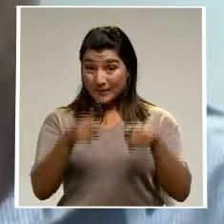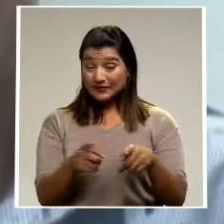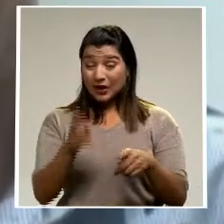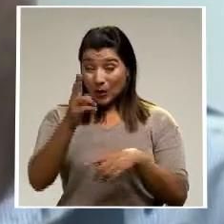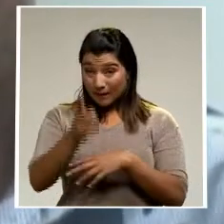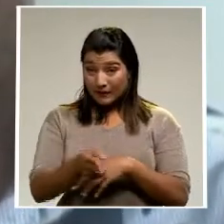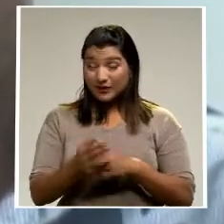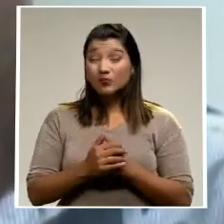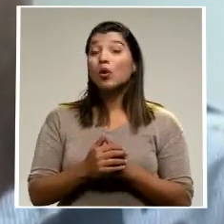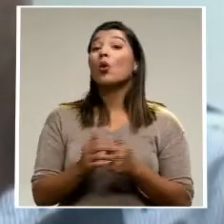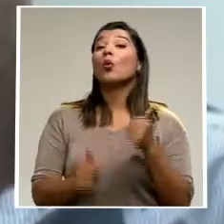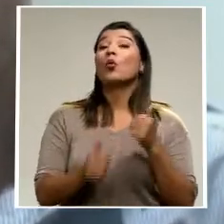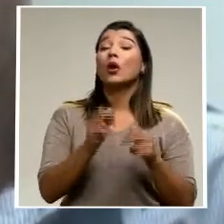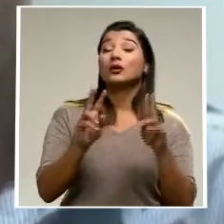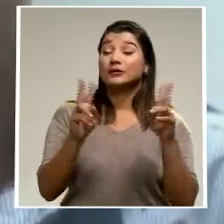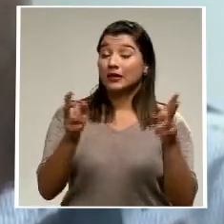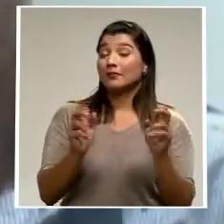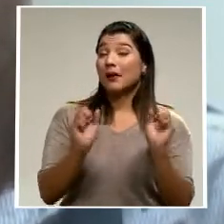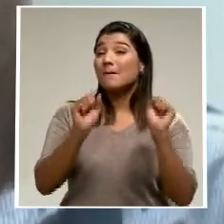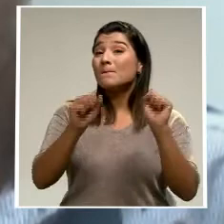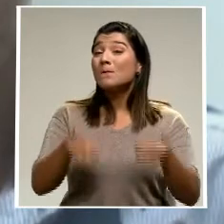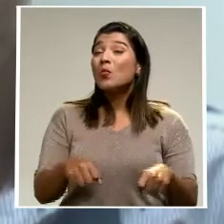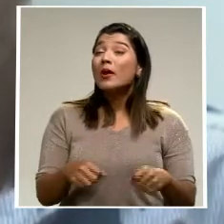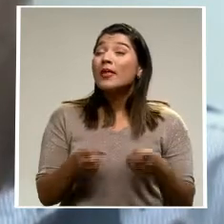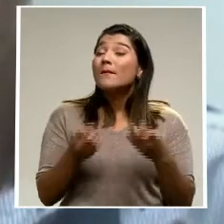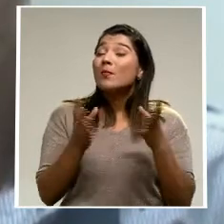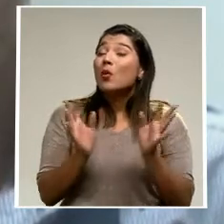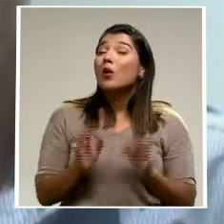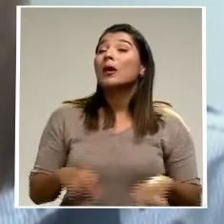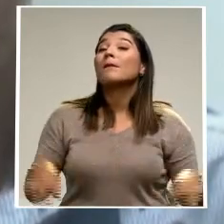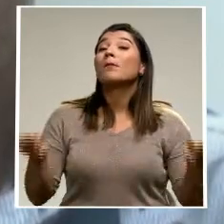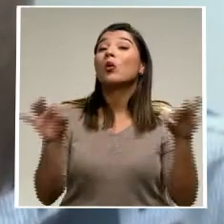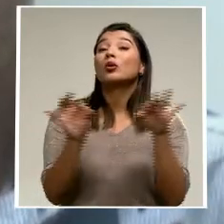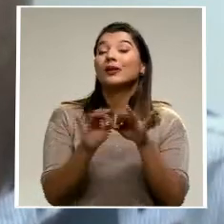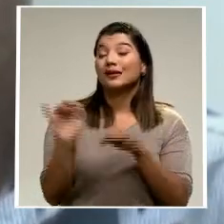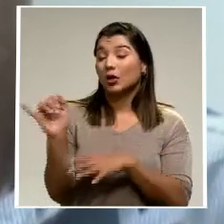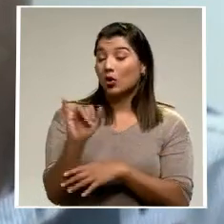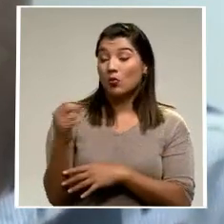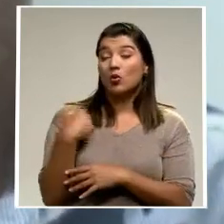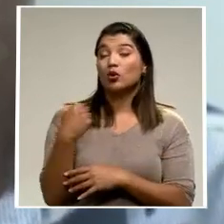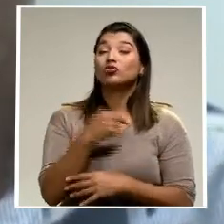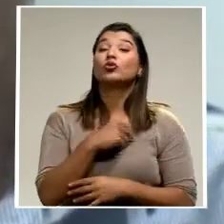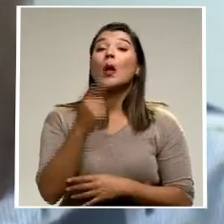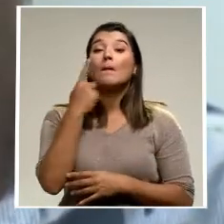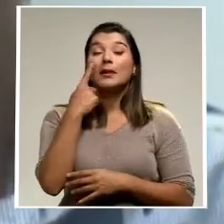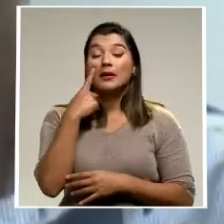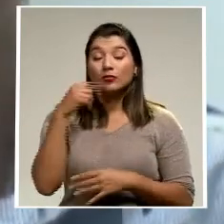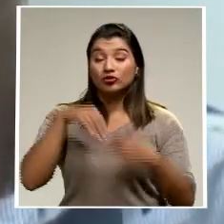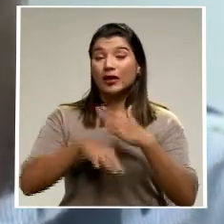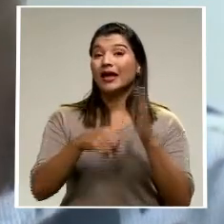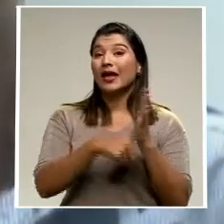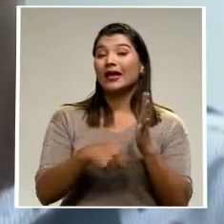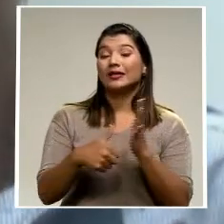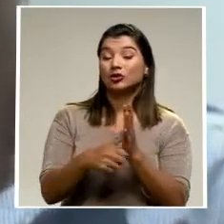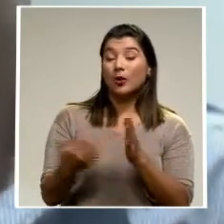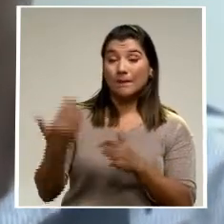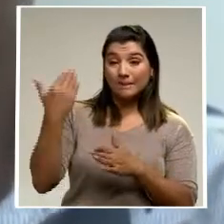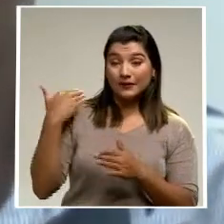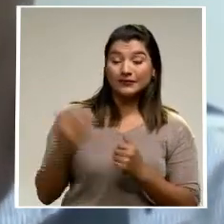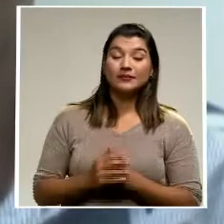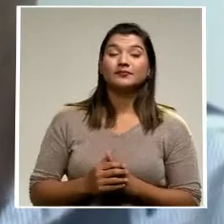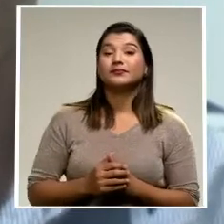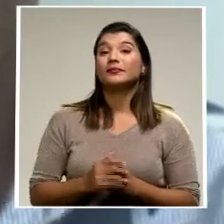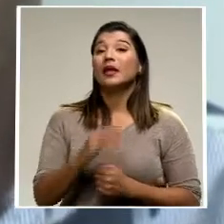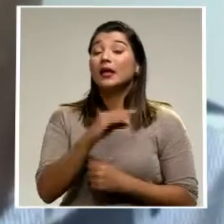mismo? ¿Qué temas podrían ser tan polarizantes como los que vivimos en la elección pasada? Incluso